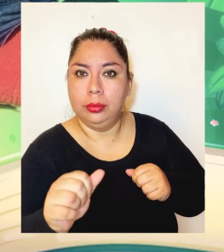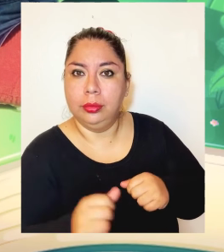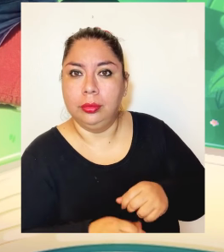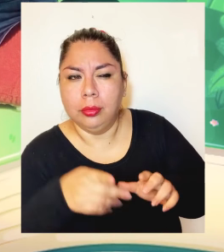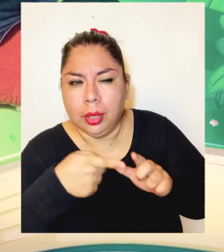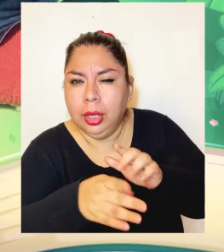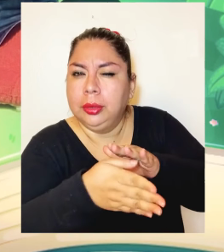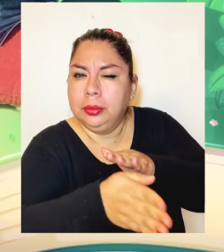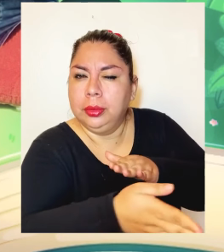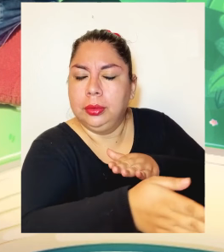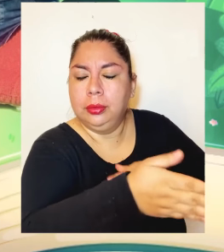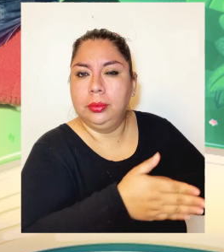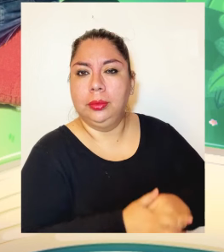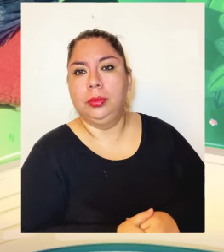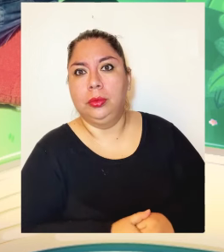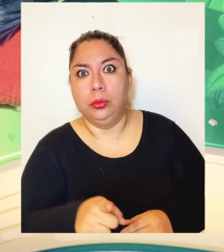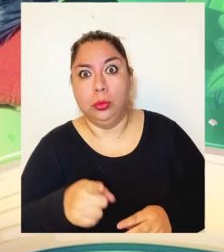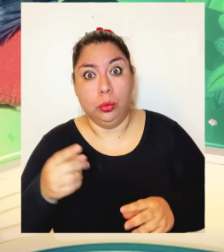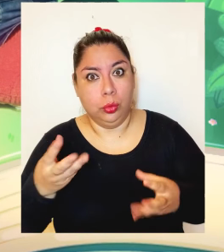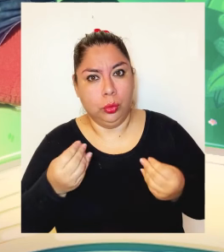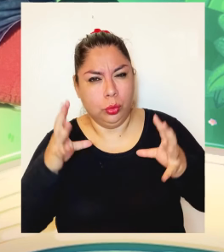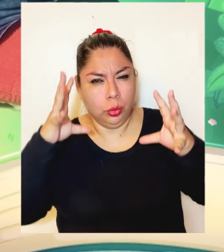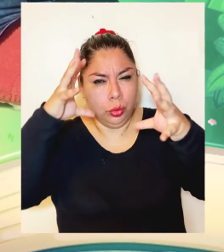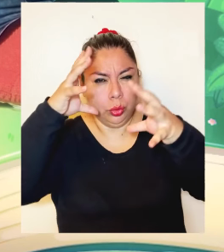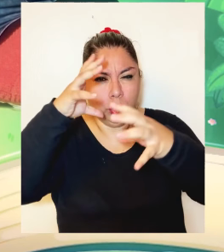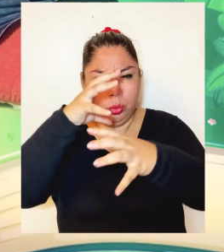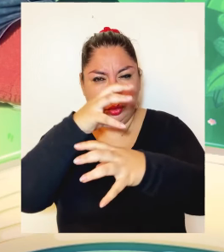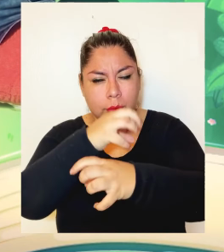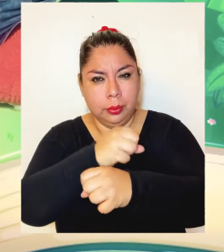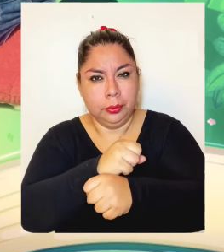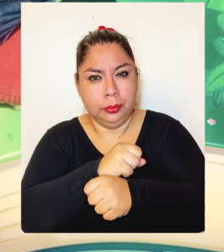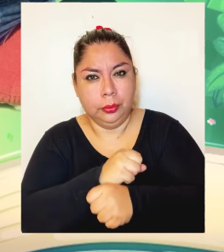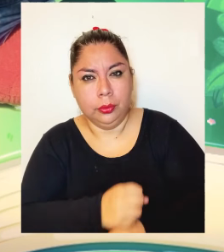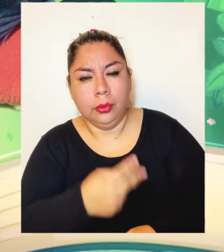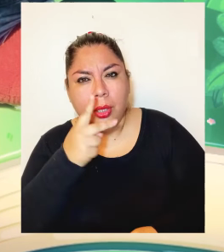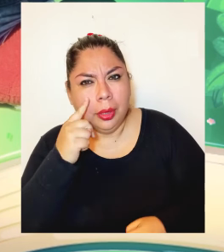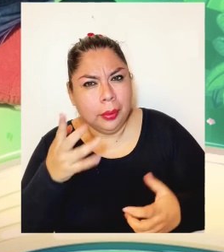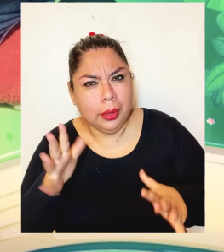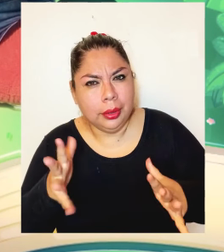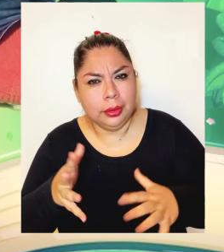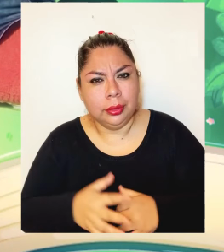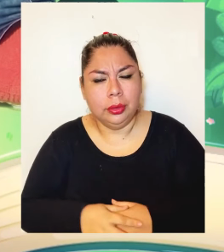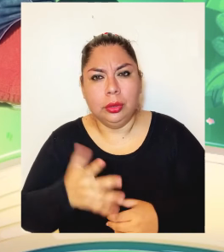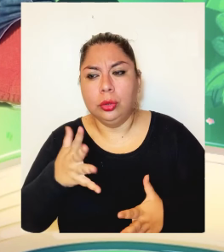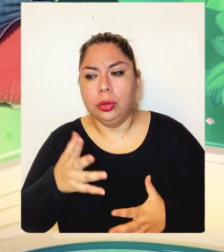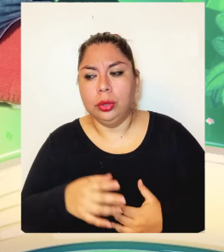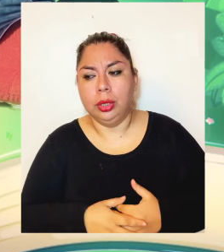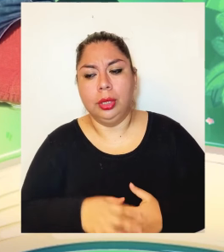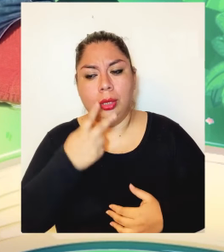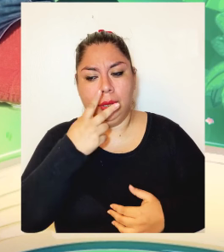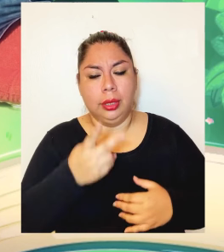lugar muy oscuro y que parecía no tener salida.